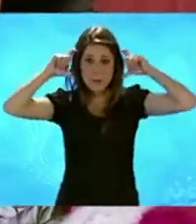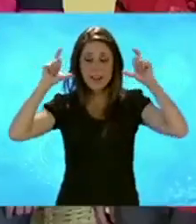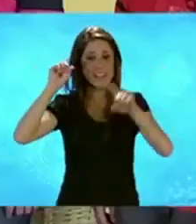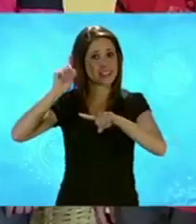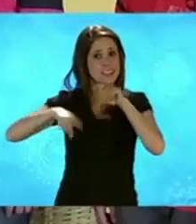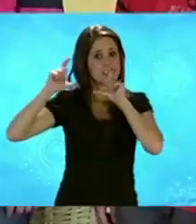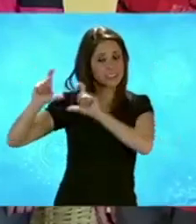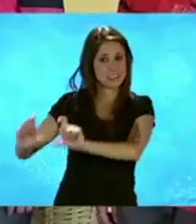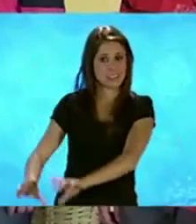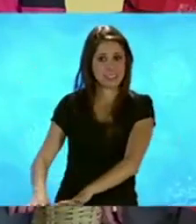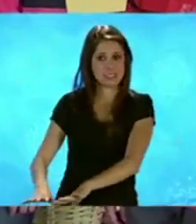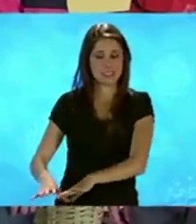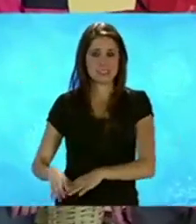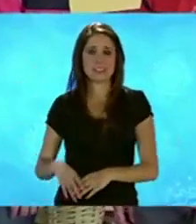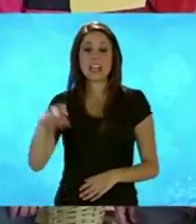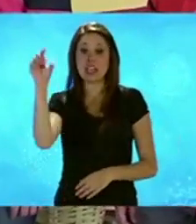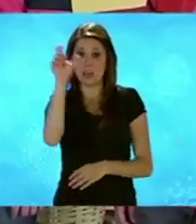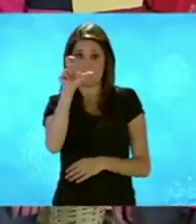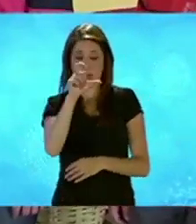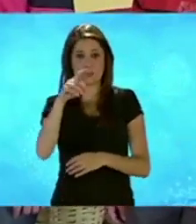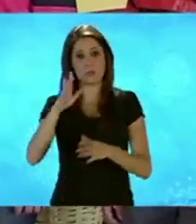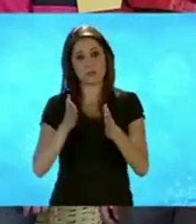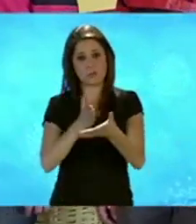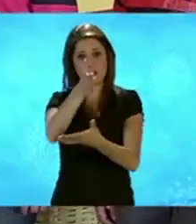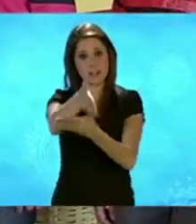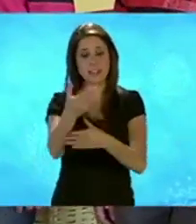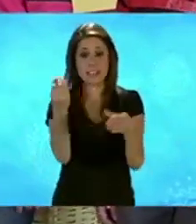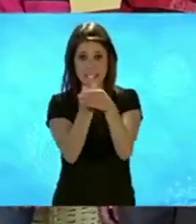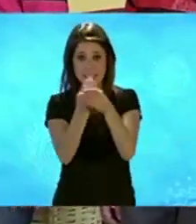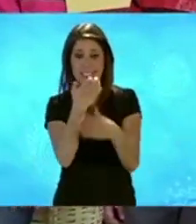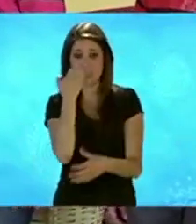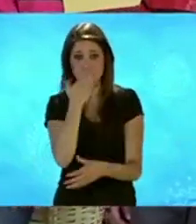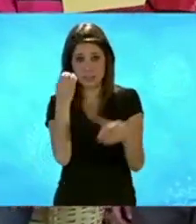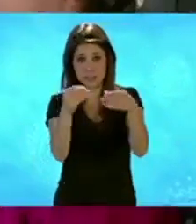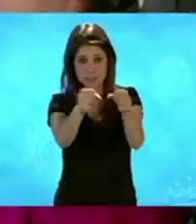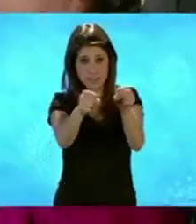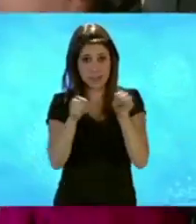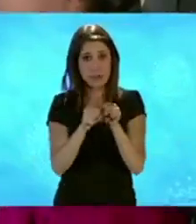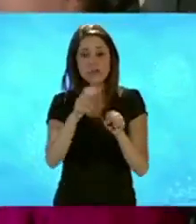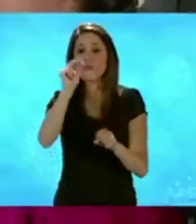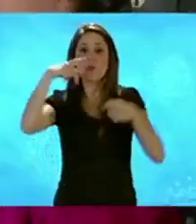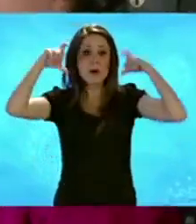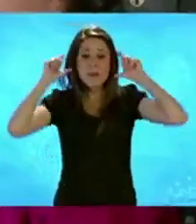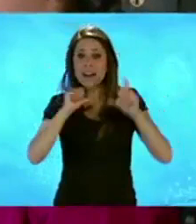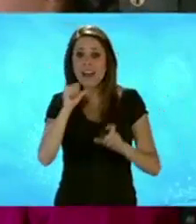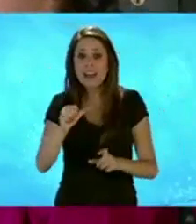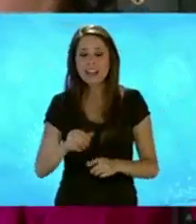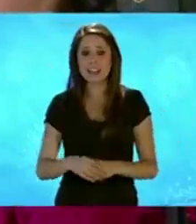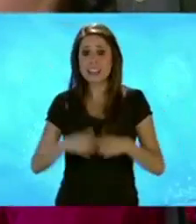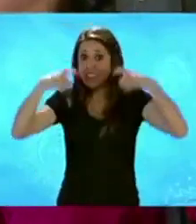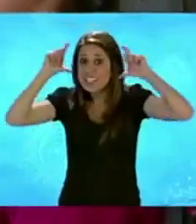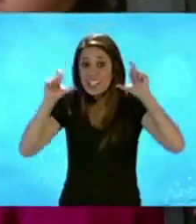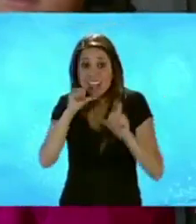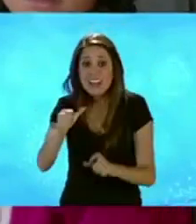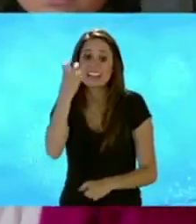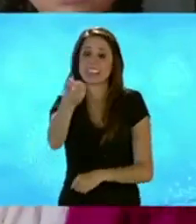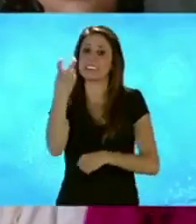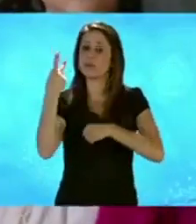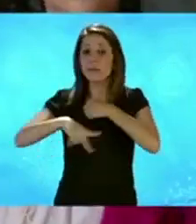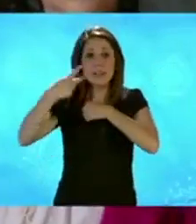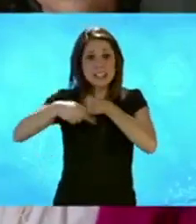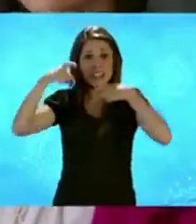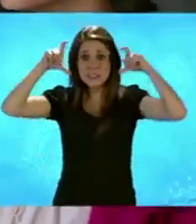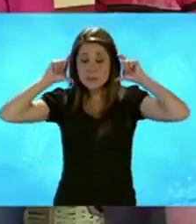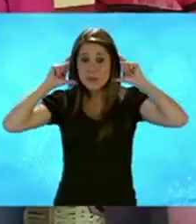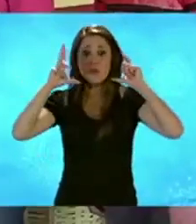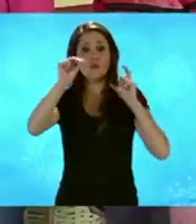aparatos. Y cuando regresó al salón, ya no los traía. ¿No los traía? Pero eso es muy peligroso. Sin